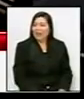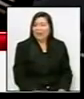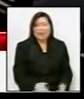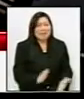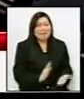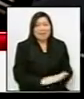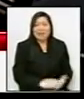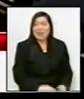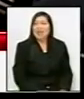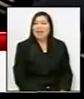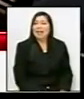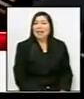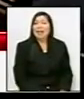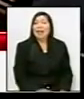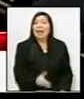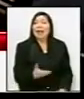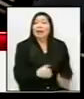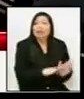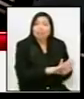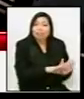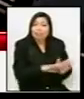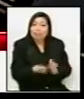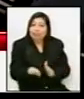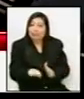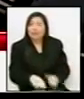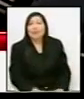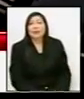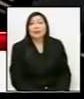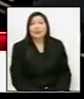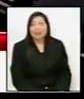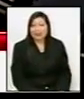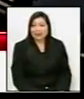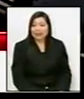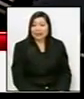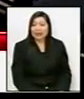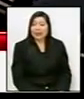incongruente. Hay que retirar esa figura de la destitución.